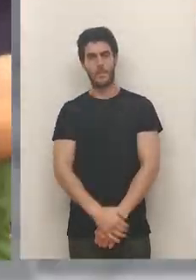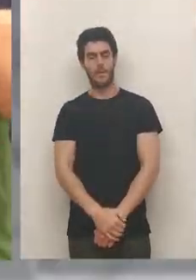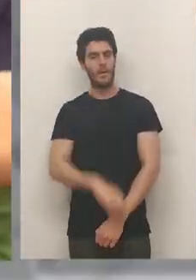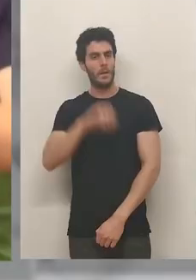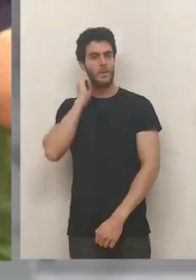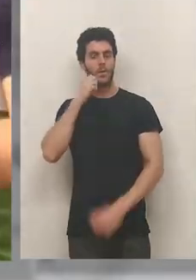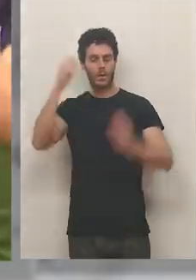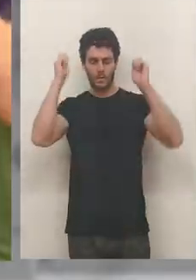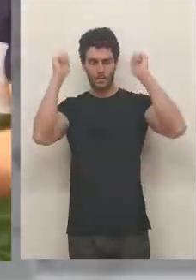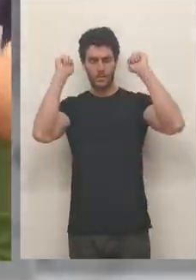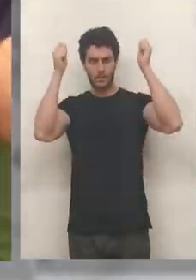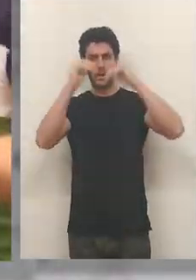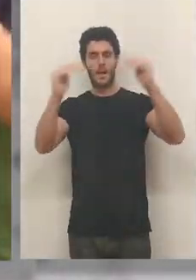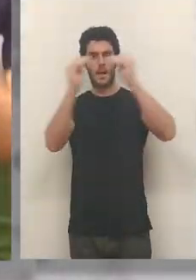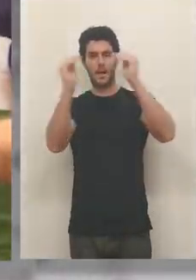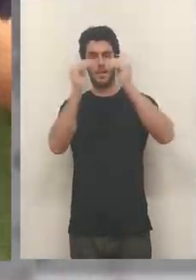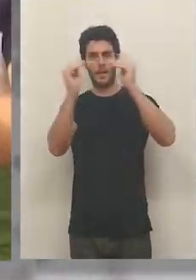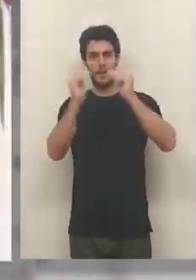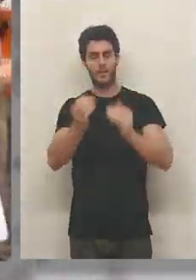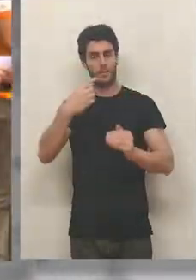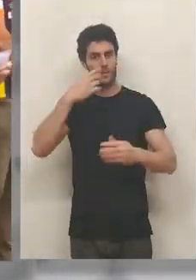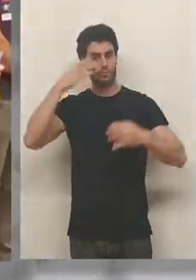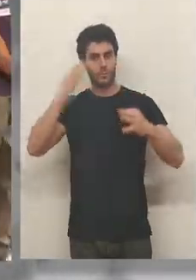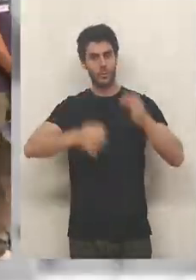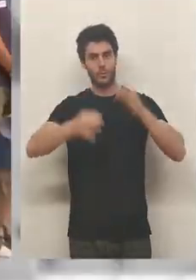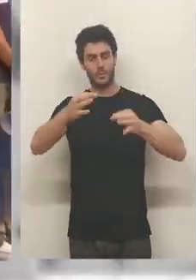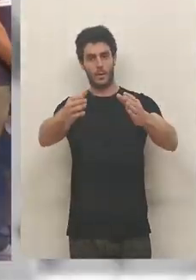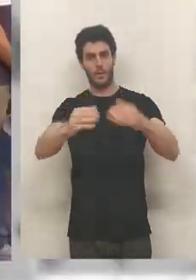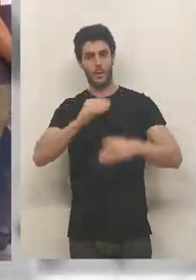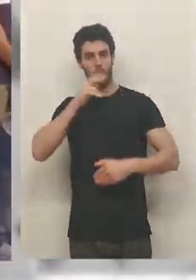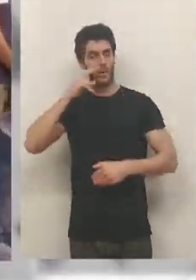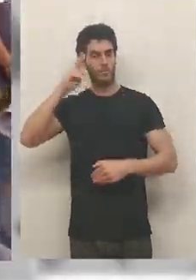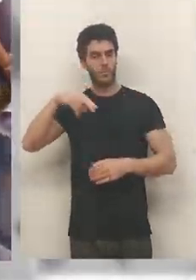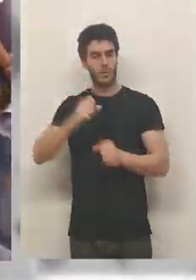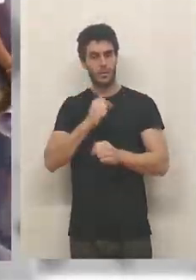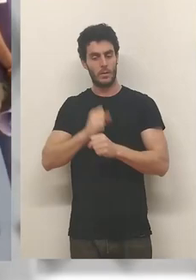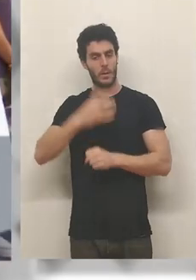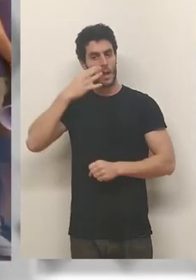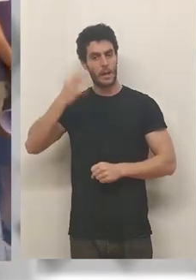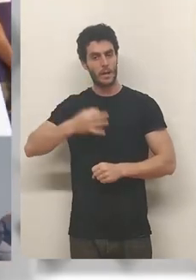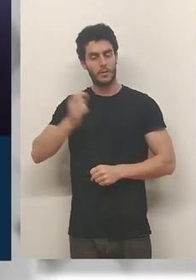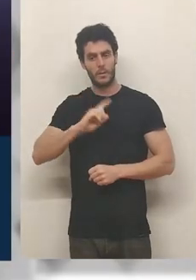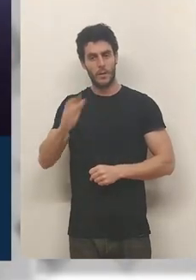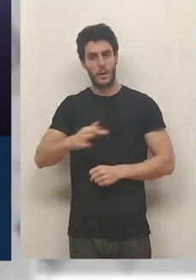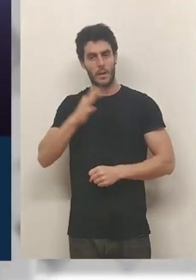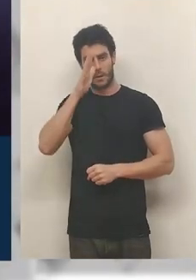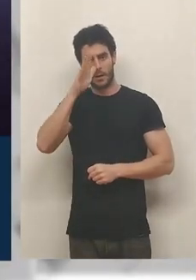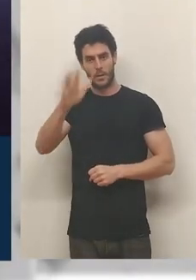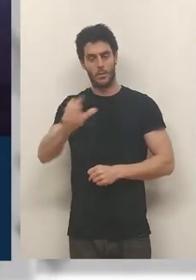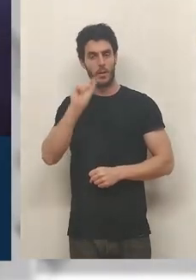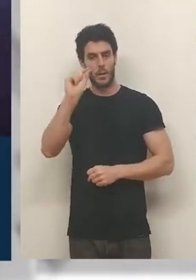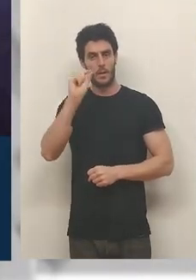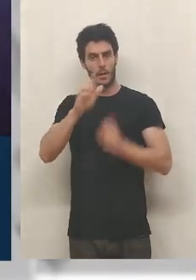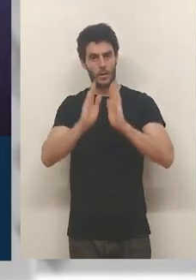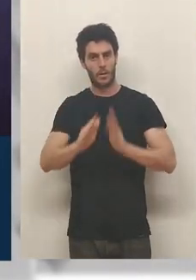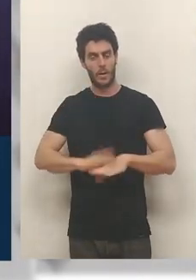¡Equiparación! ¡Equiparación! ¡Equiparación! Aseguran que es una injusticia que no se les reconozca como trabajadores de riesgo. Además,